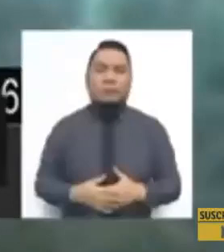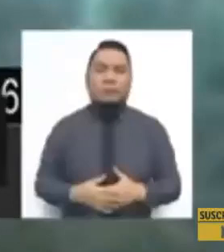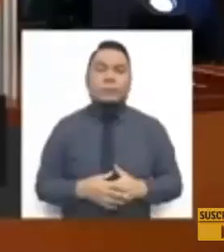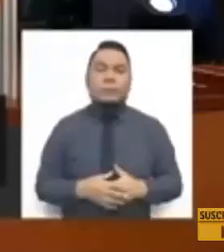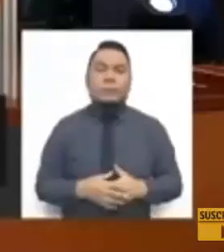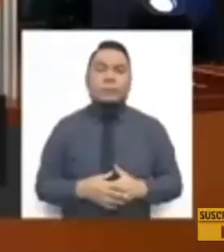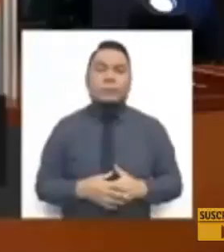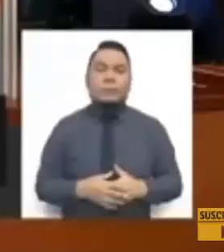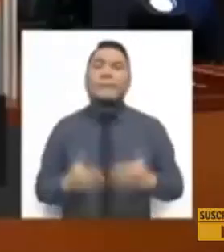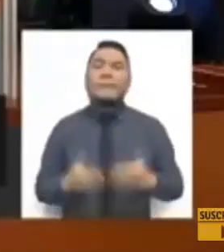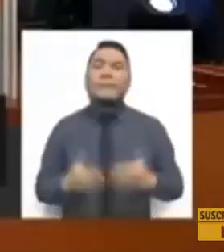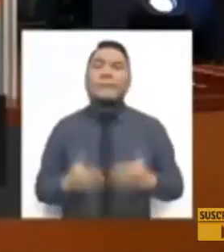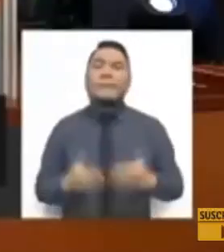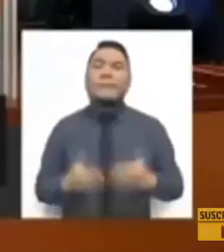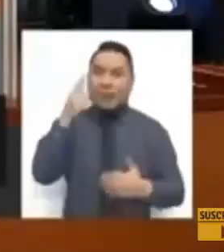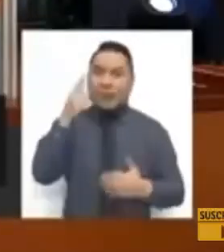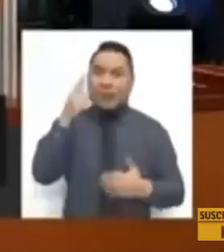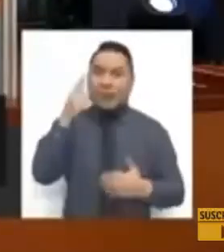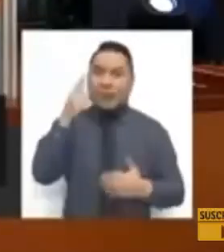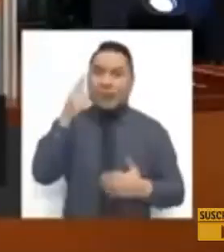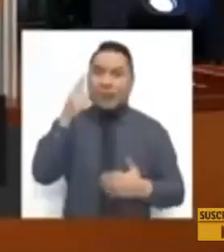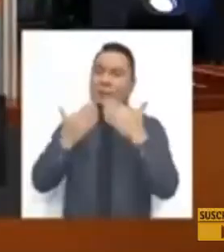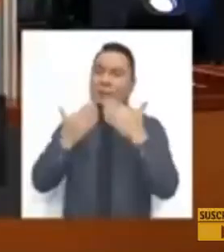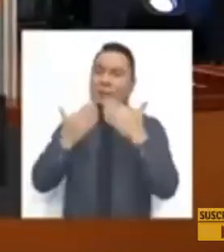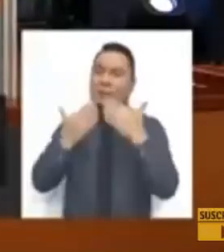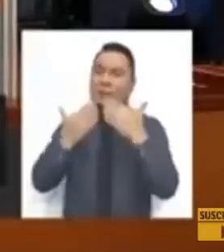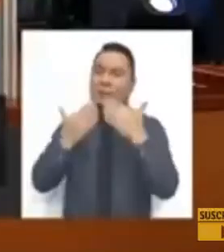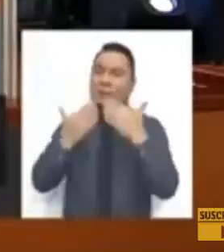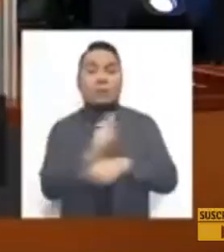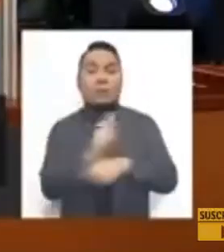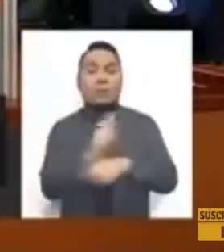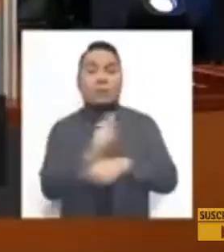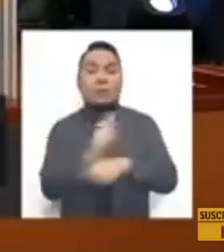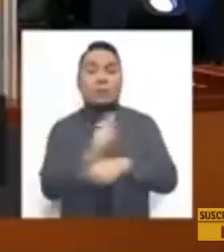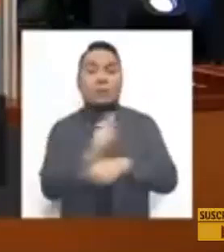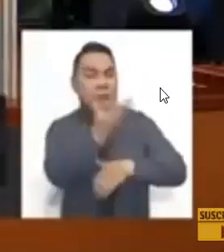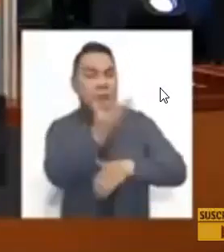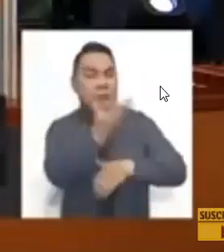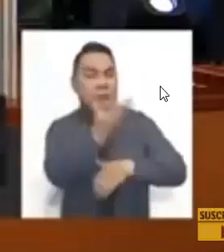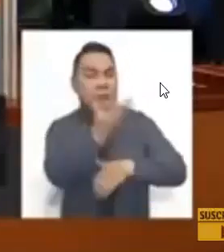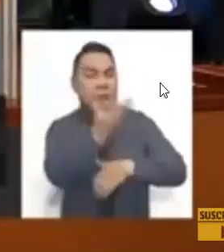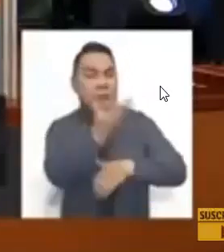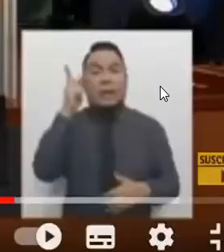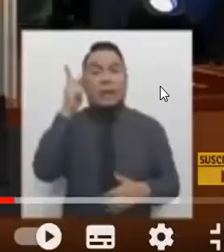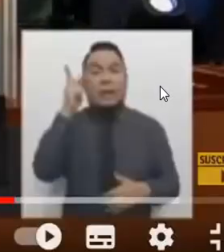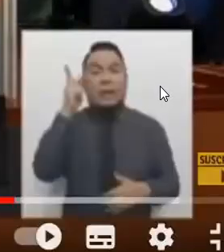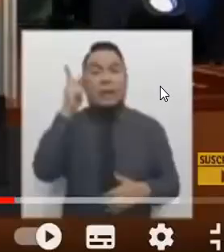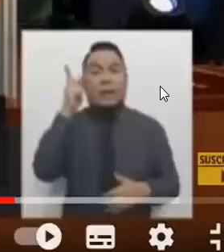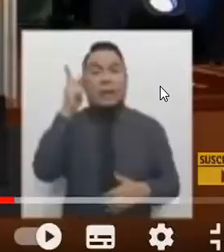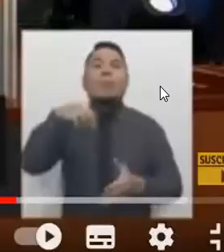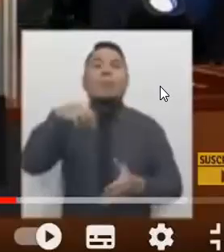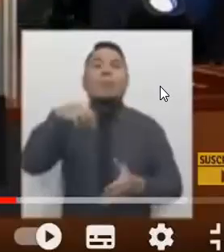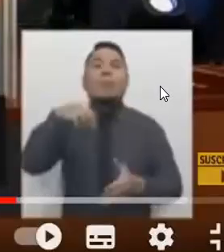Gracias, candidato Pedro Castillo de Perú Libre. Ahora escucharemos por 2 minutos a la candidata Keiko Fujimori de Fuerza